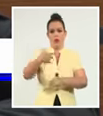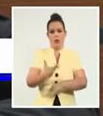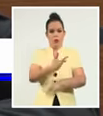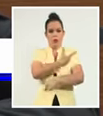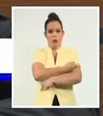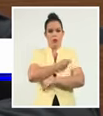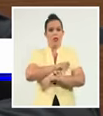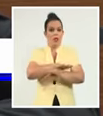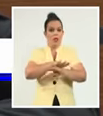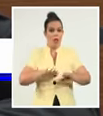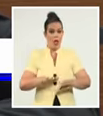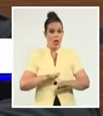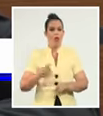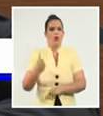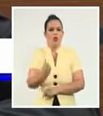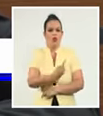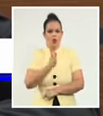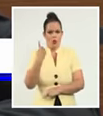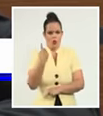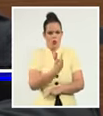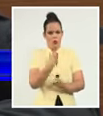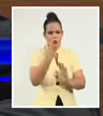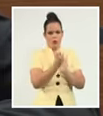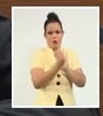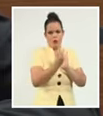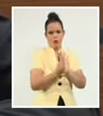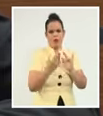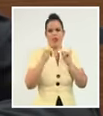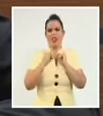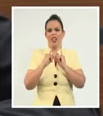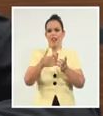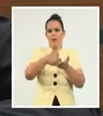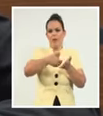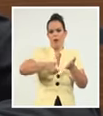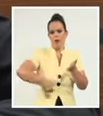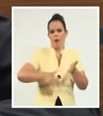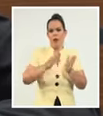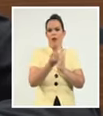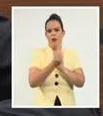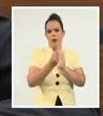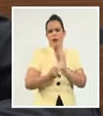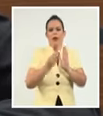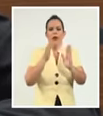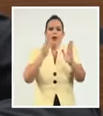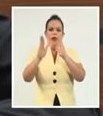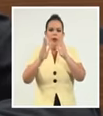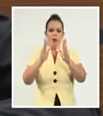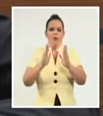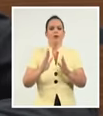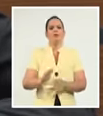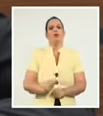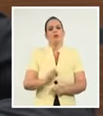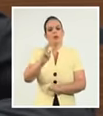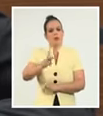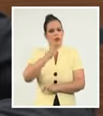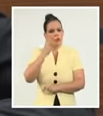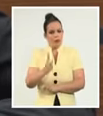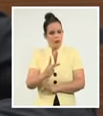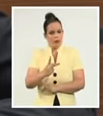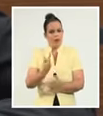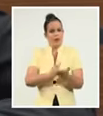autoridad regulatoria emitió la aprobación del informe clínico, del ensayo clínico fase 2 que se le presentó. La semana